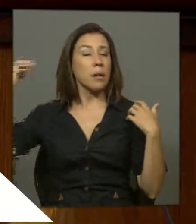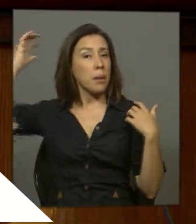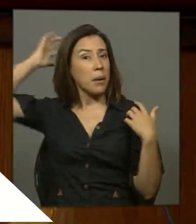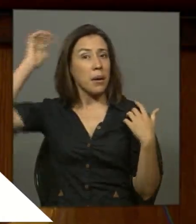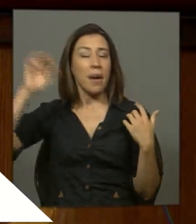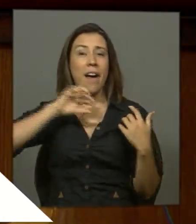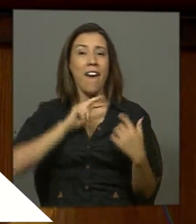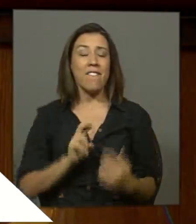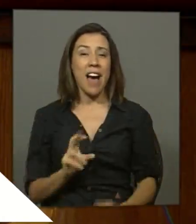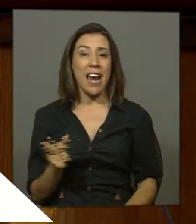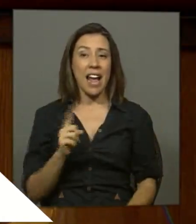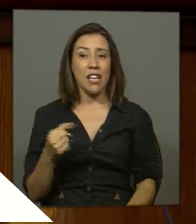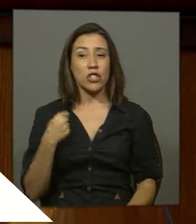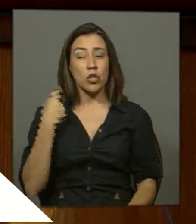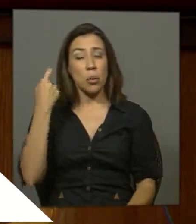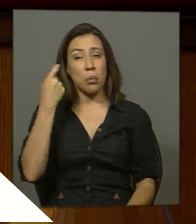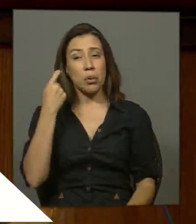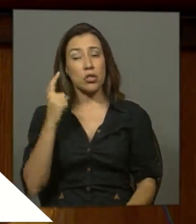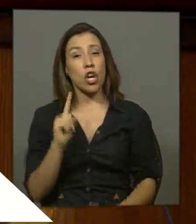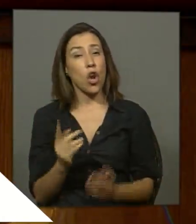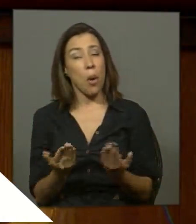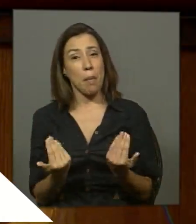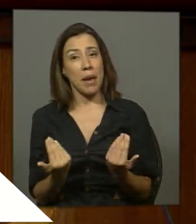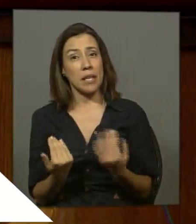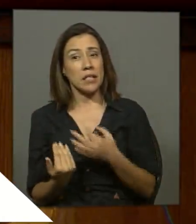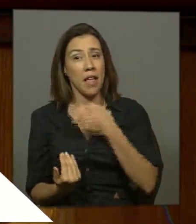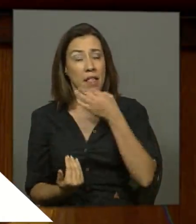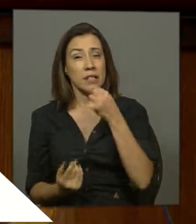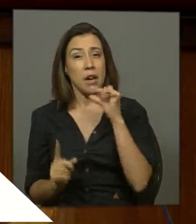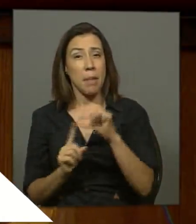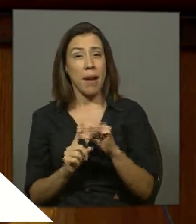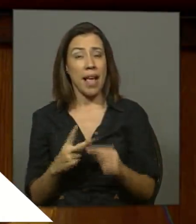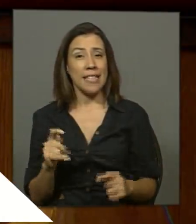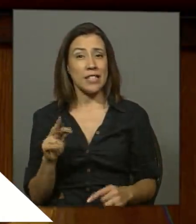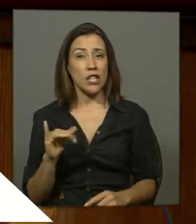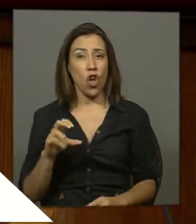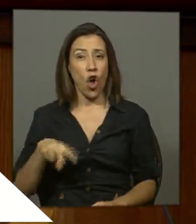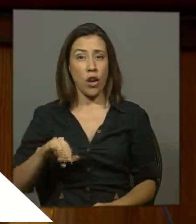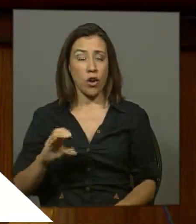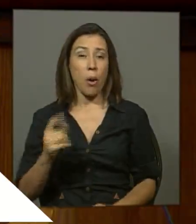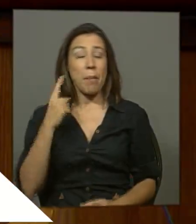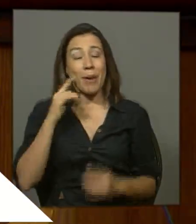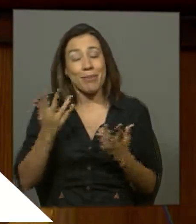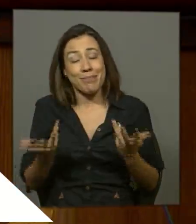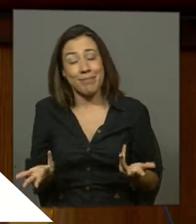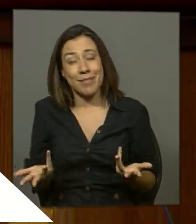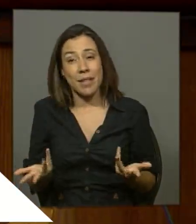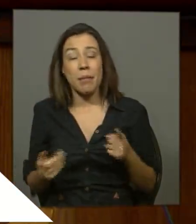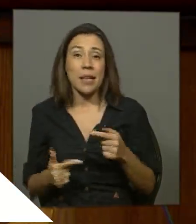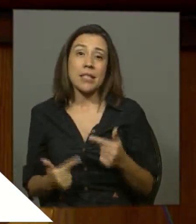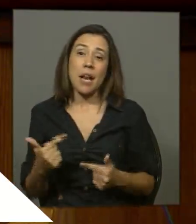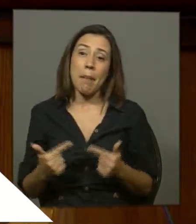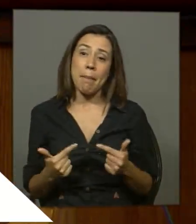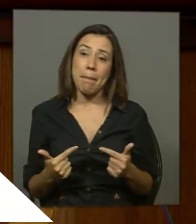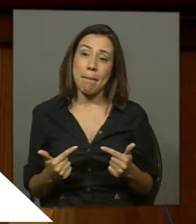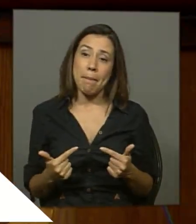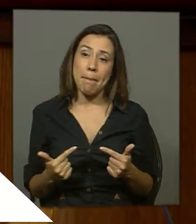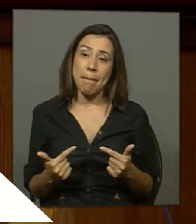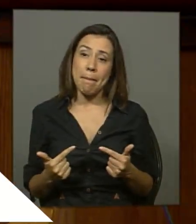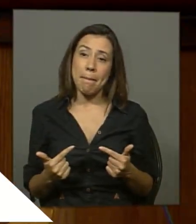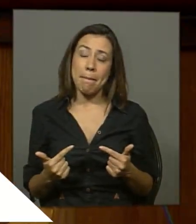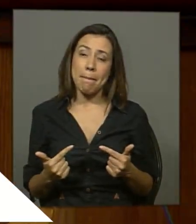Vargas creo que no se merece ese epíteto Pero bueno así es la política